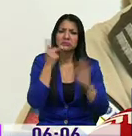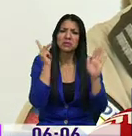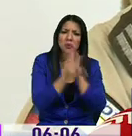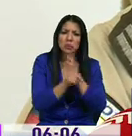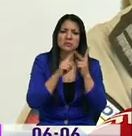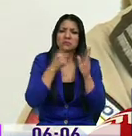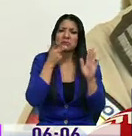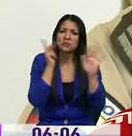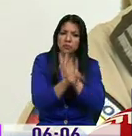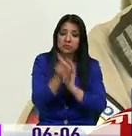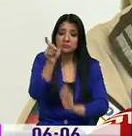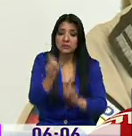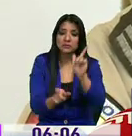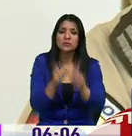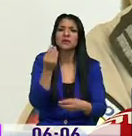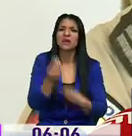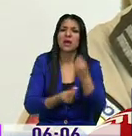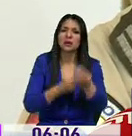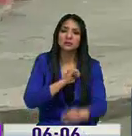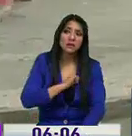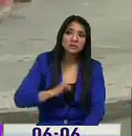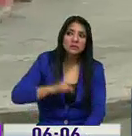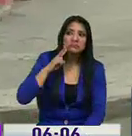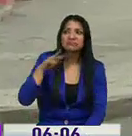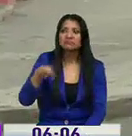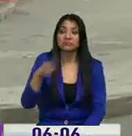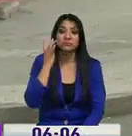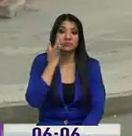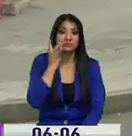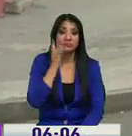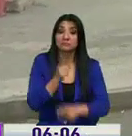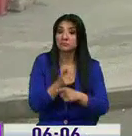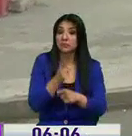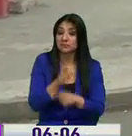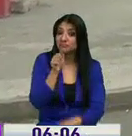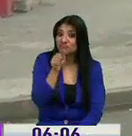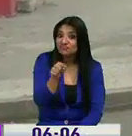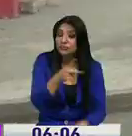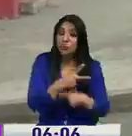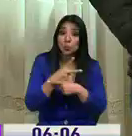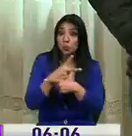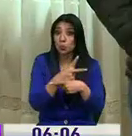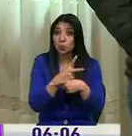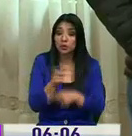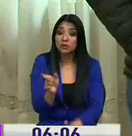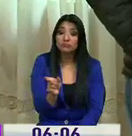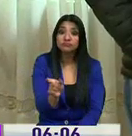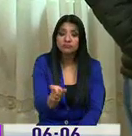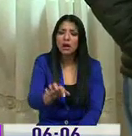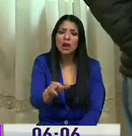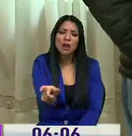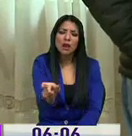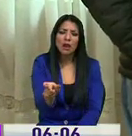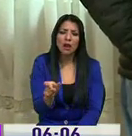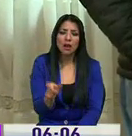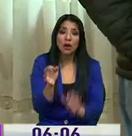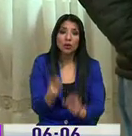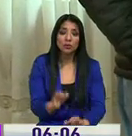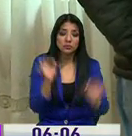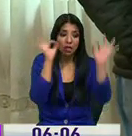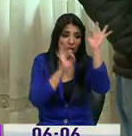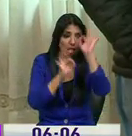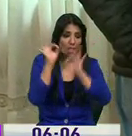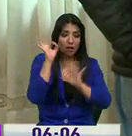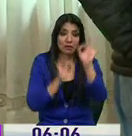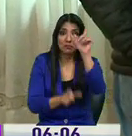gente que se encuentra en actitud sospechosa a tener mucho cuidado cuando haga uso del cajero un pequeño descuido es aprovechado por los